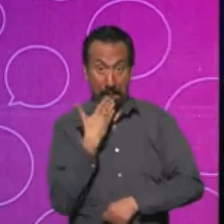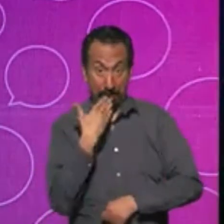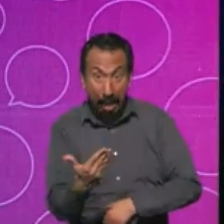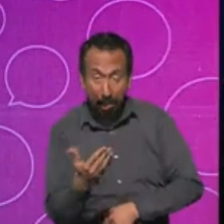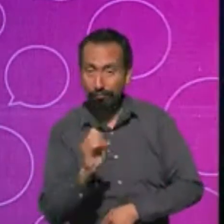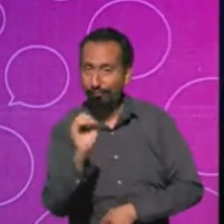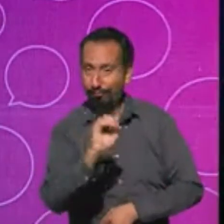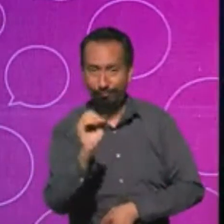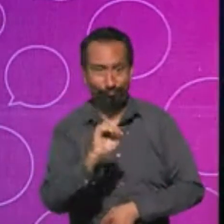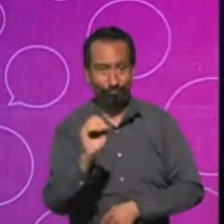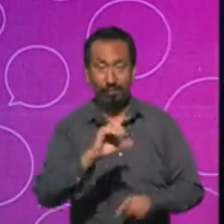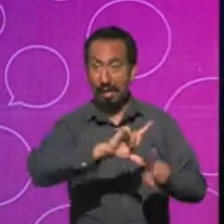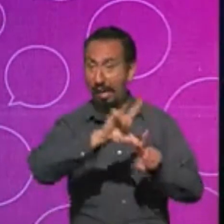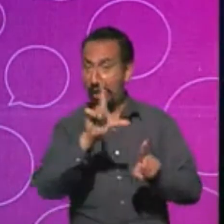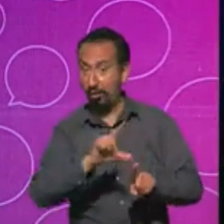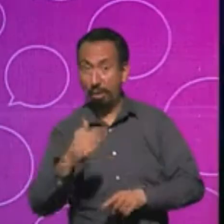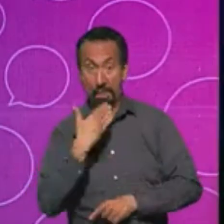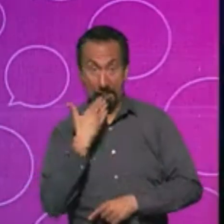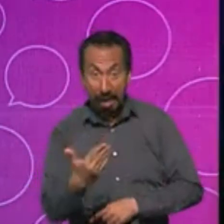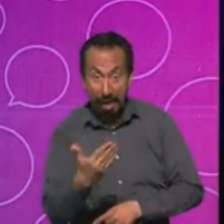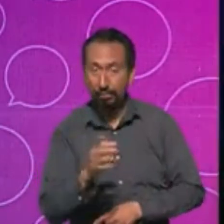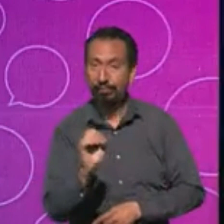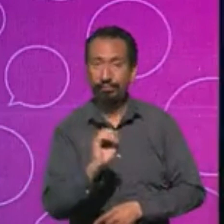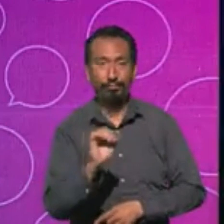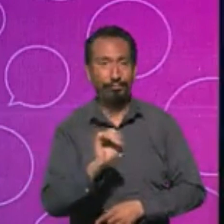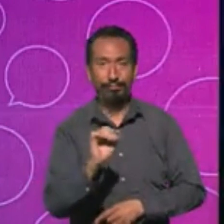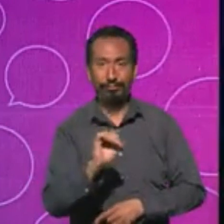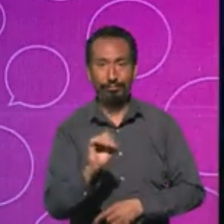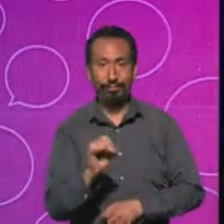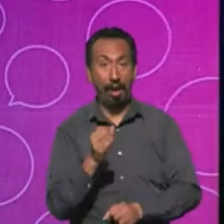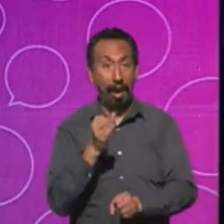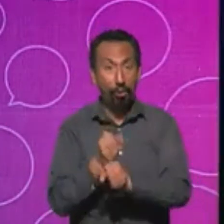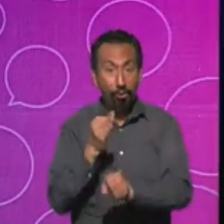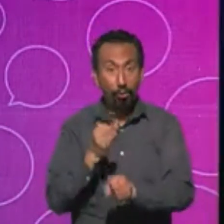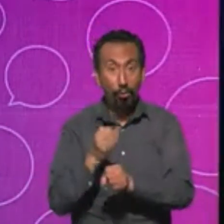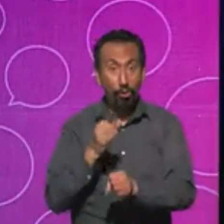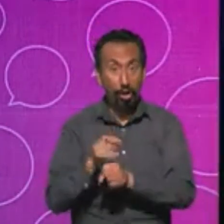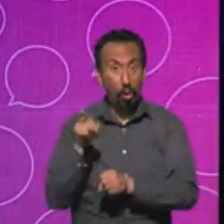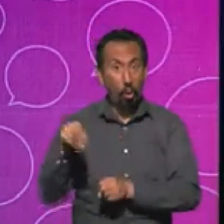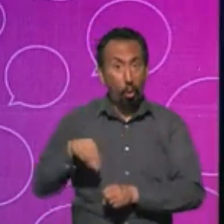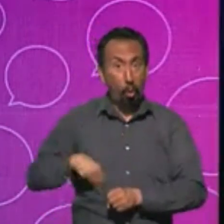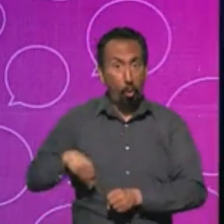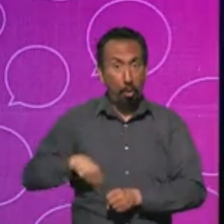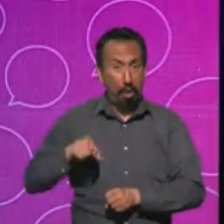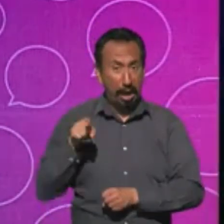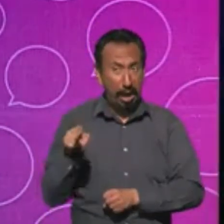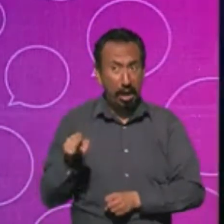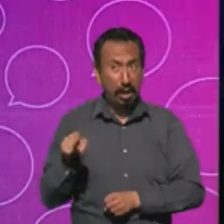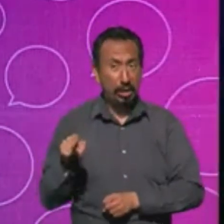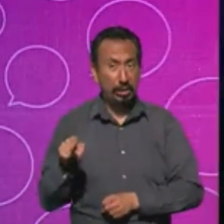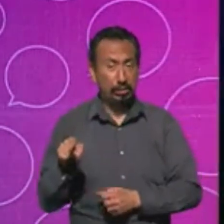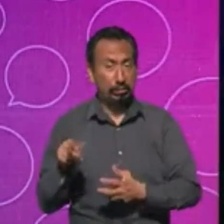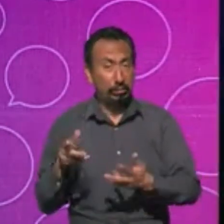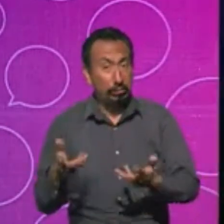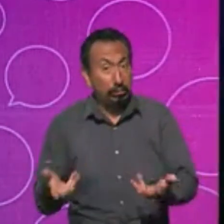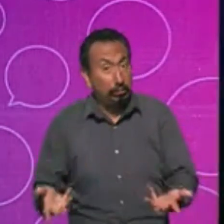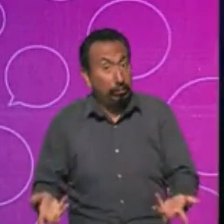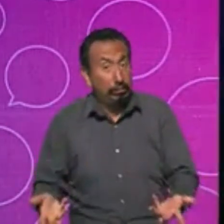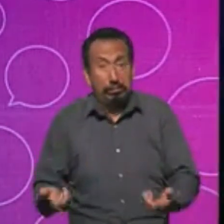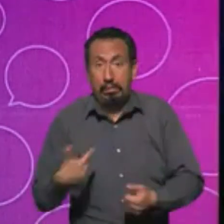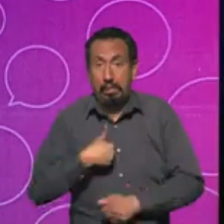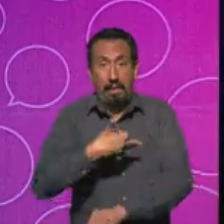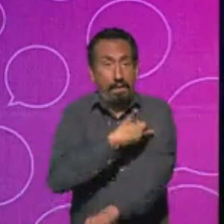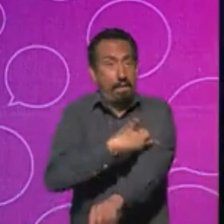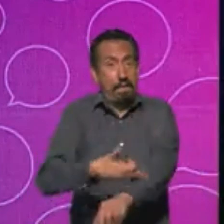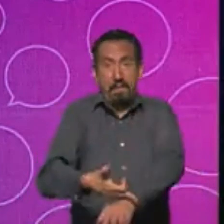país No está bien y si este es el presente que nos han heredado no pienso darles el futuro de mi